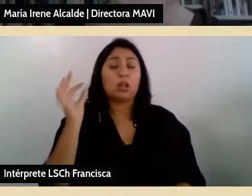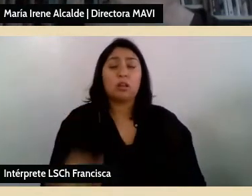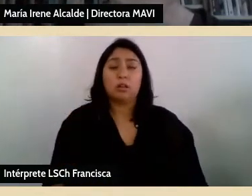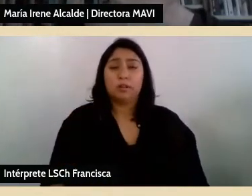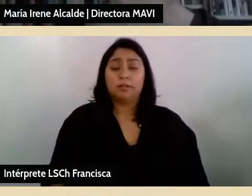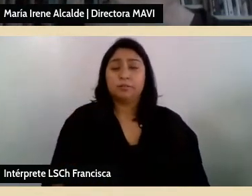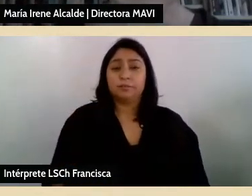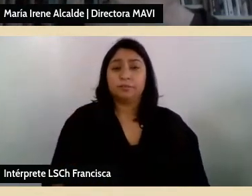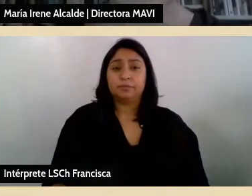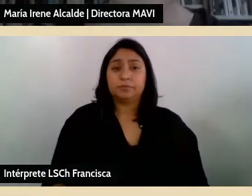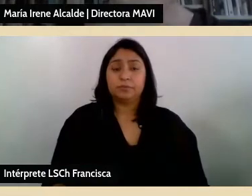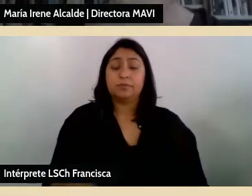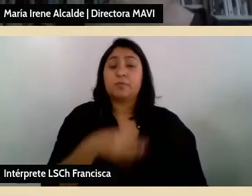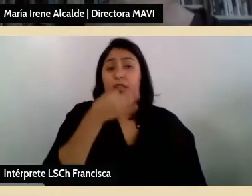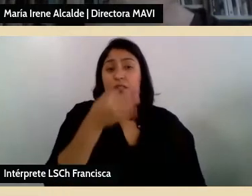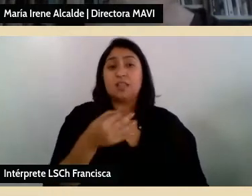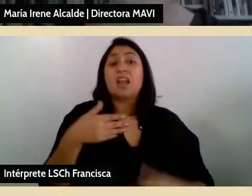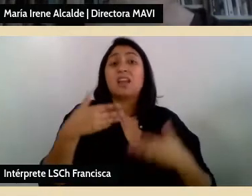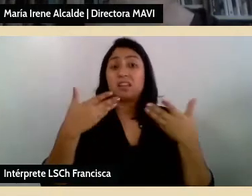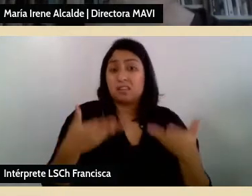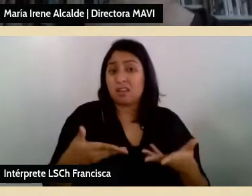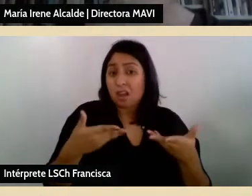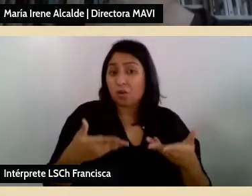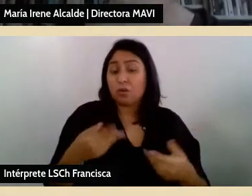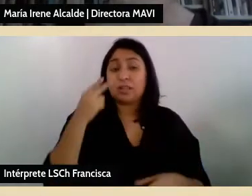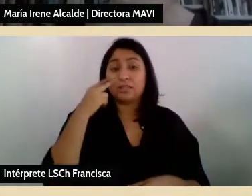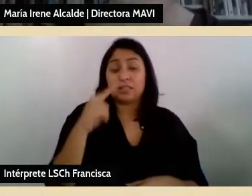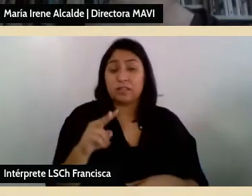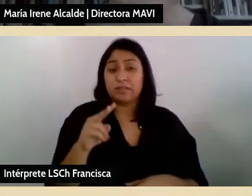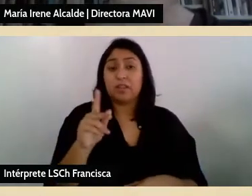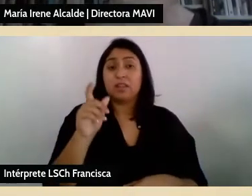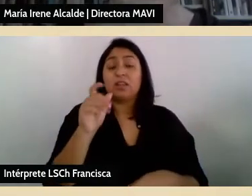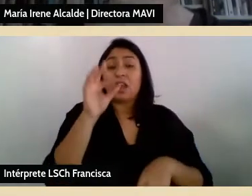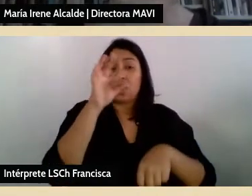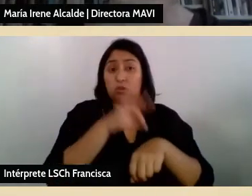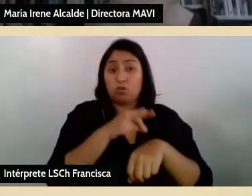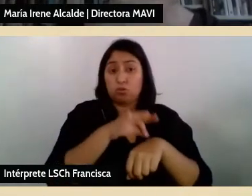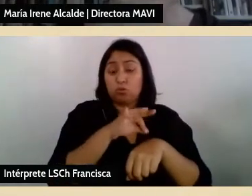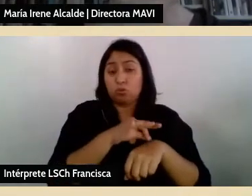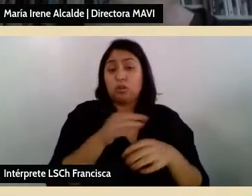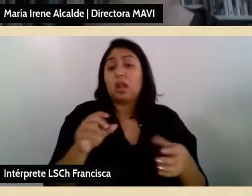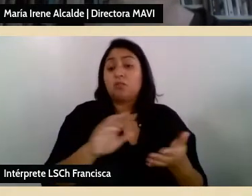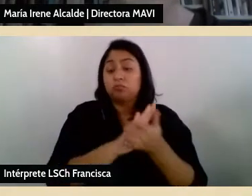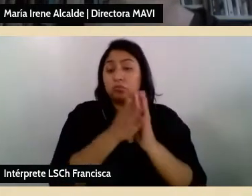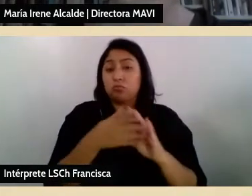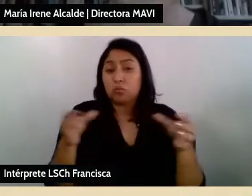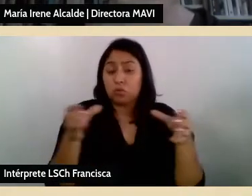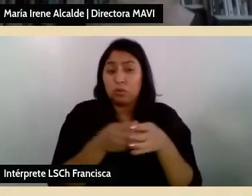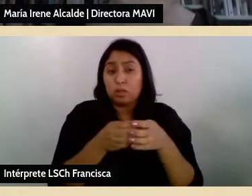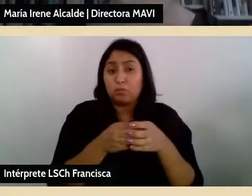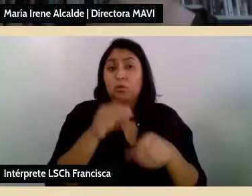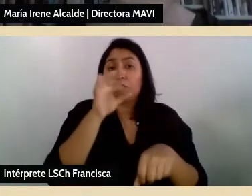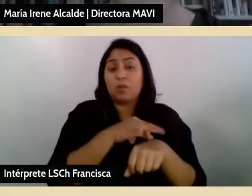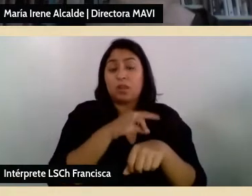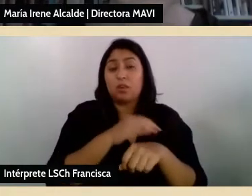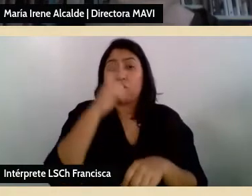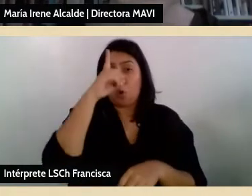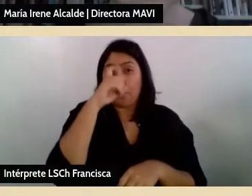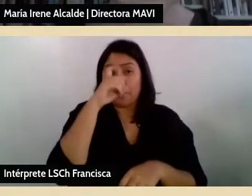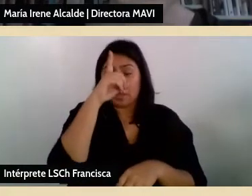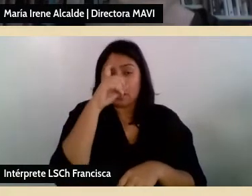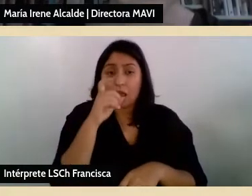que ahora más que nunca se veía que los doctores y los médicos, todo el equipo médico en todos los hospitales en este